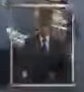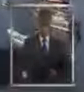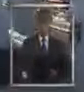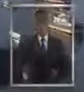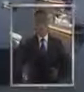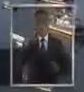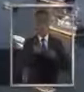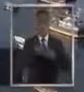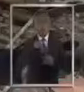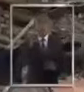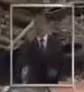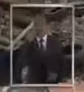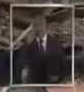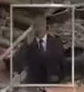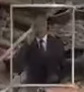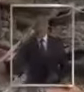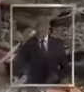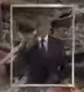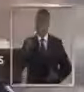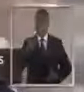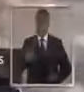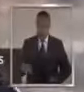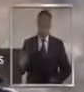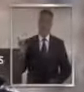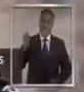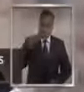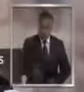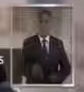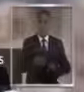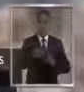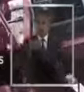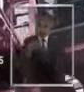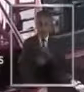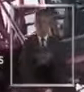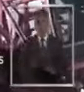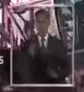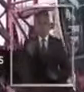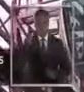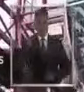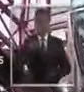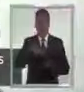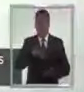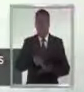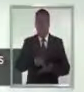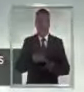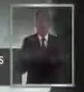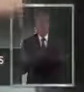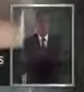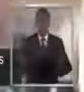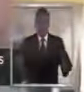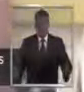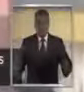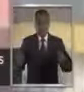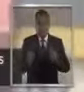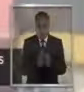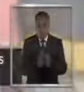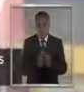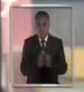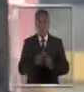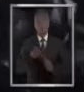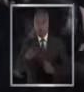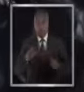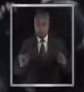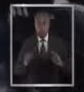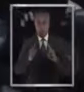Volvemos por el cambio, el futuro y la esperanza. Volvemos porque juntos vamos a construir un país más libre, justo, próspero,